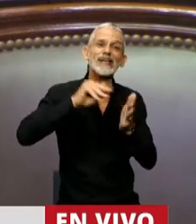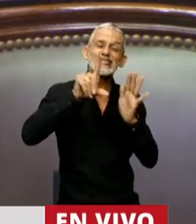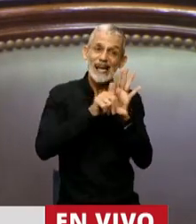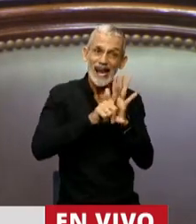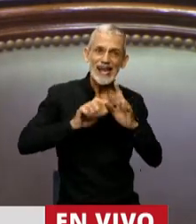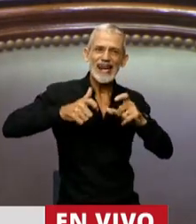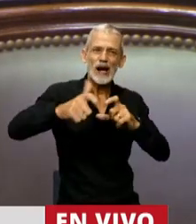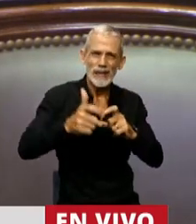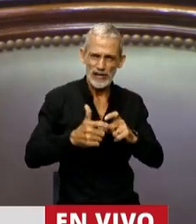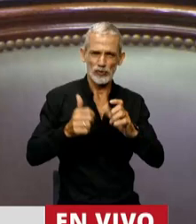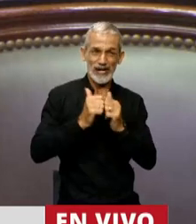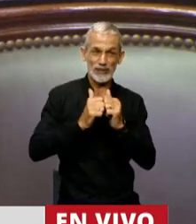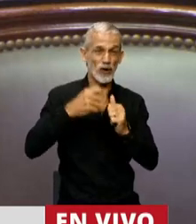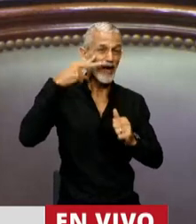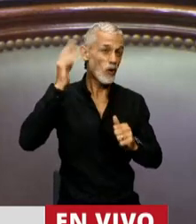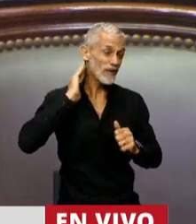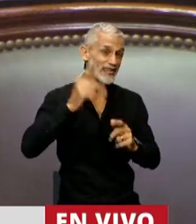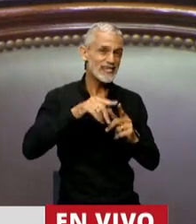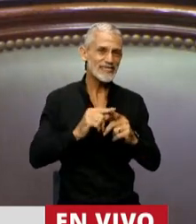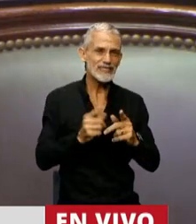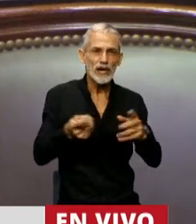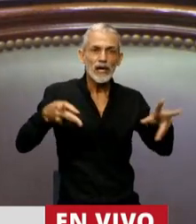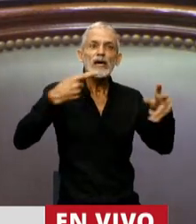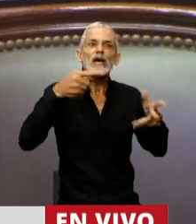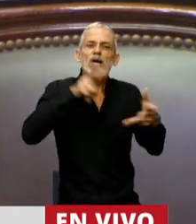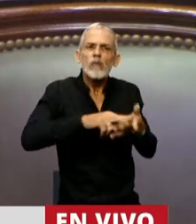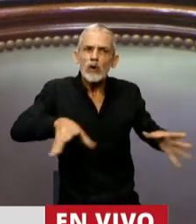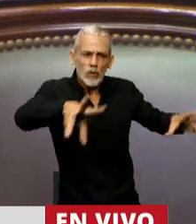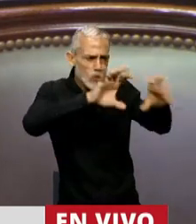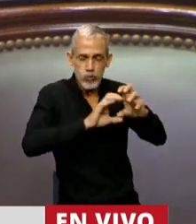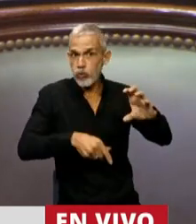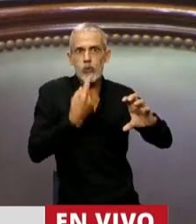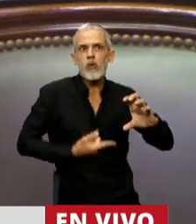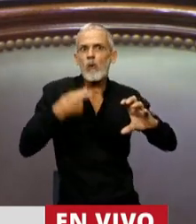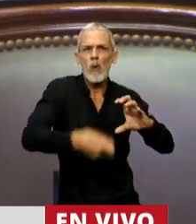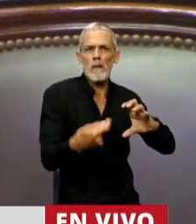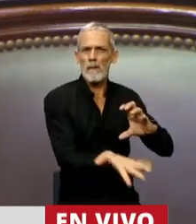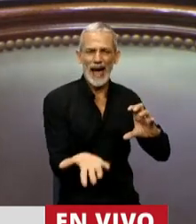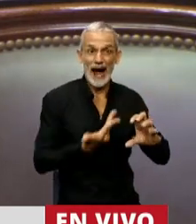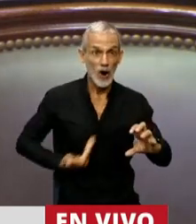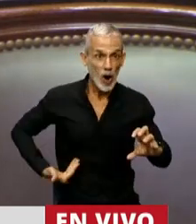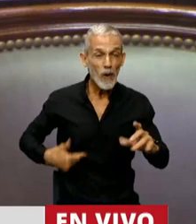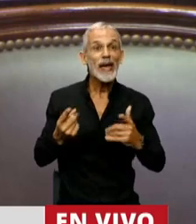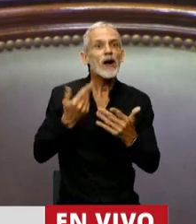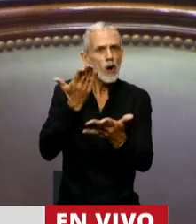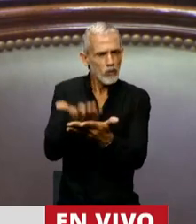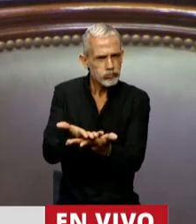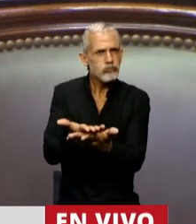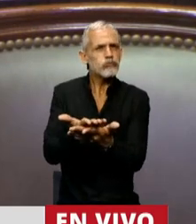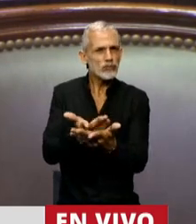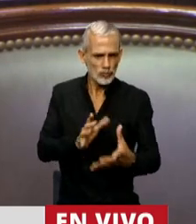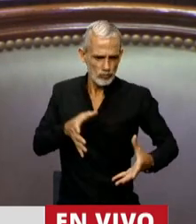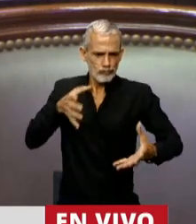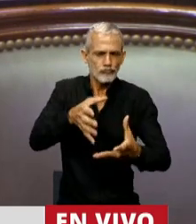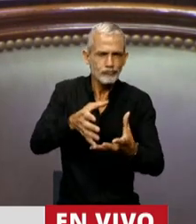histórica votada en el 2016, constituían una carga fiscal infinanciable. El gobierno, dice Melconian, presentó entre su